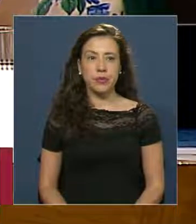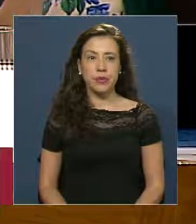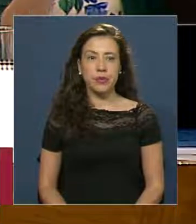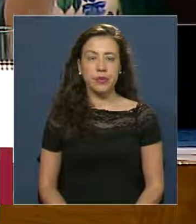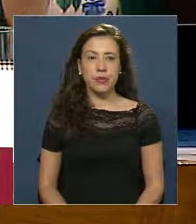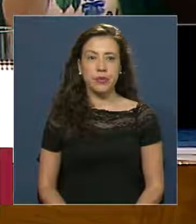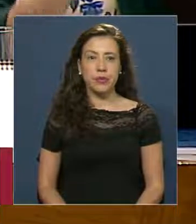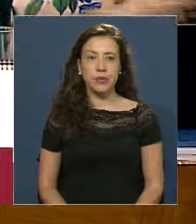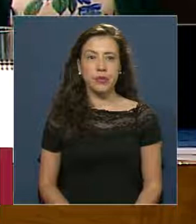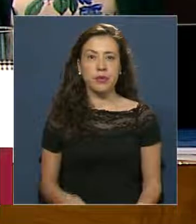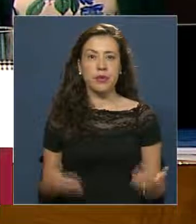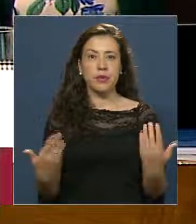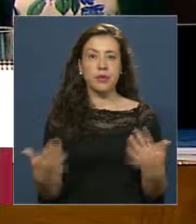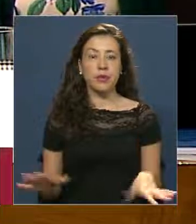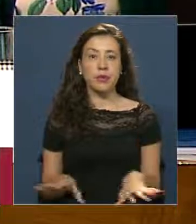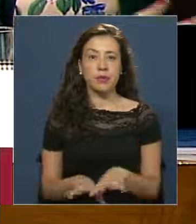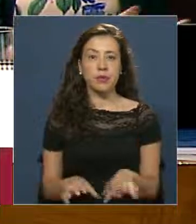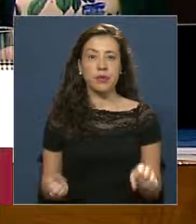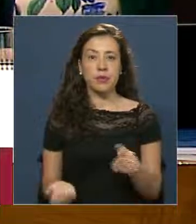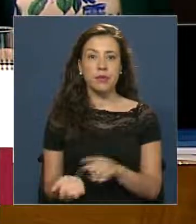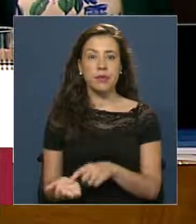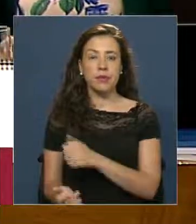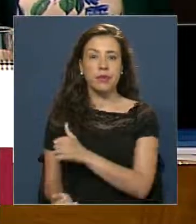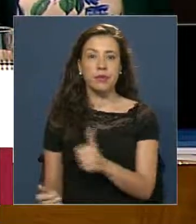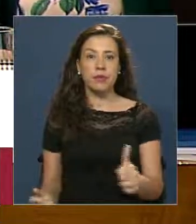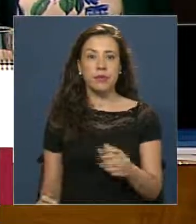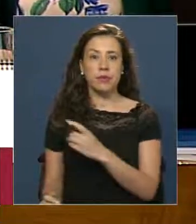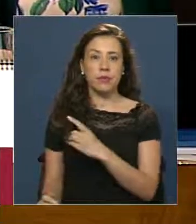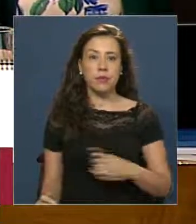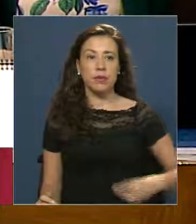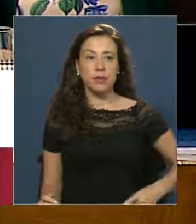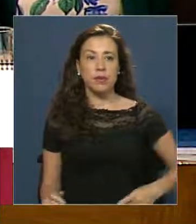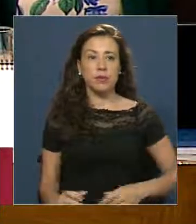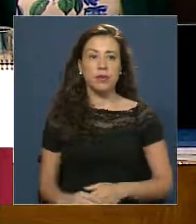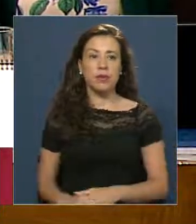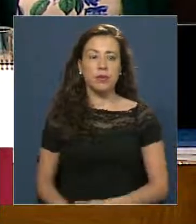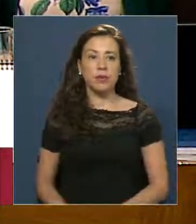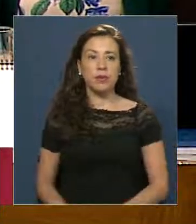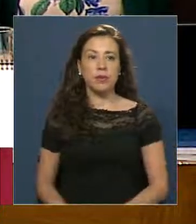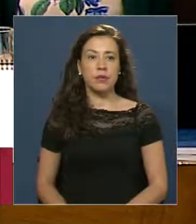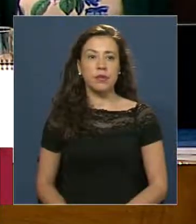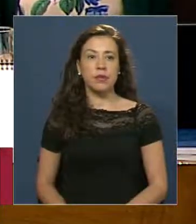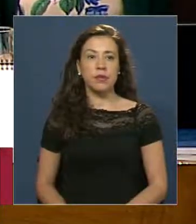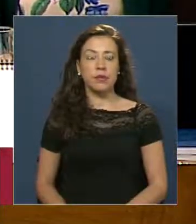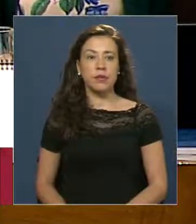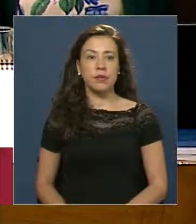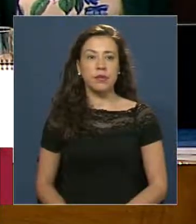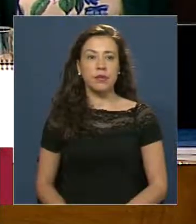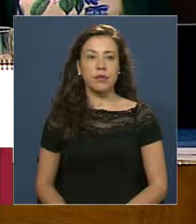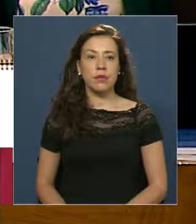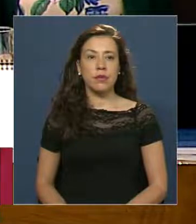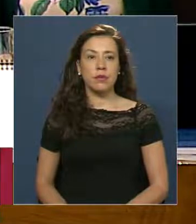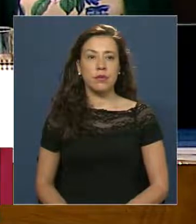En votación. Han votado todas las señoras y señores diputados. Nadie apoya el ejecutivo. Contra el general.